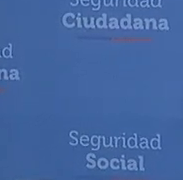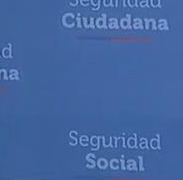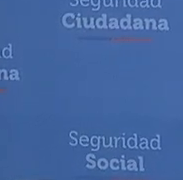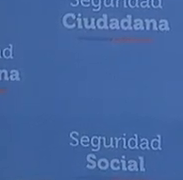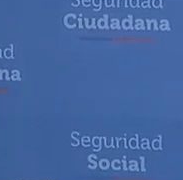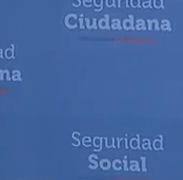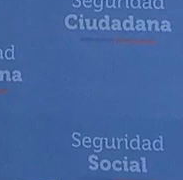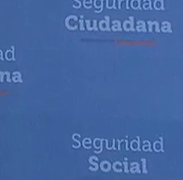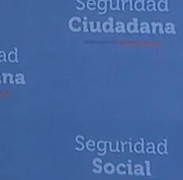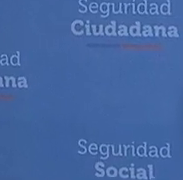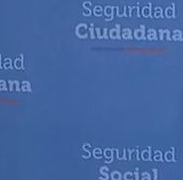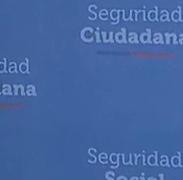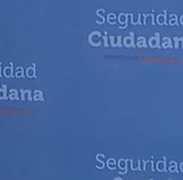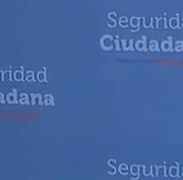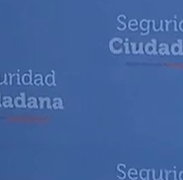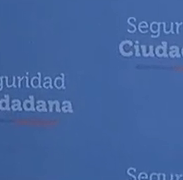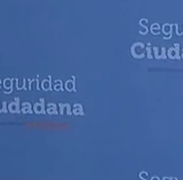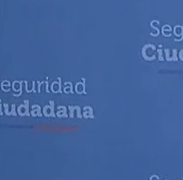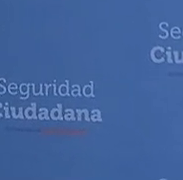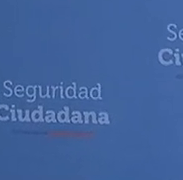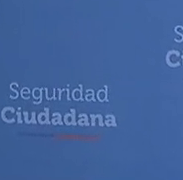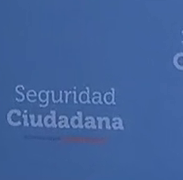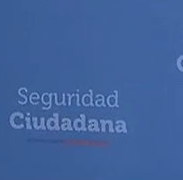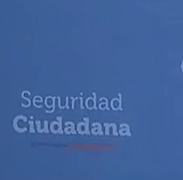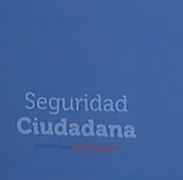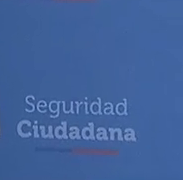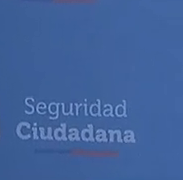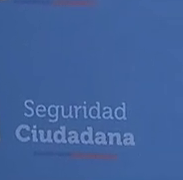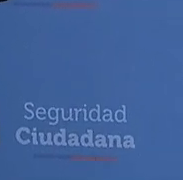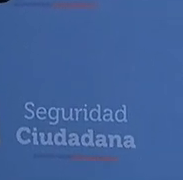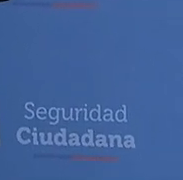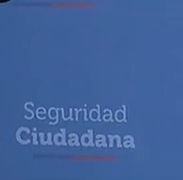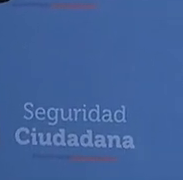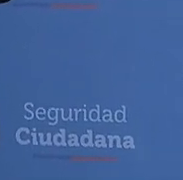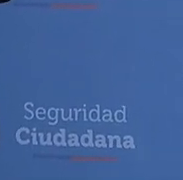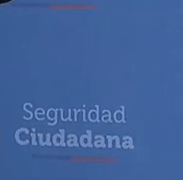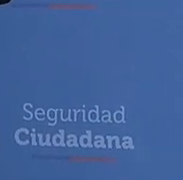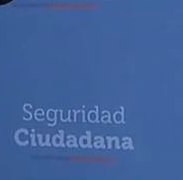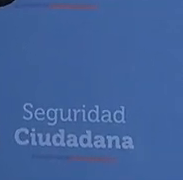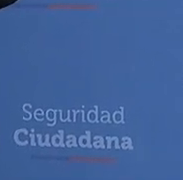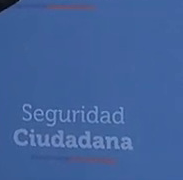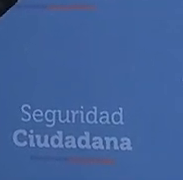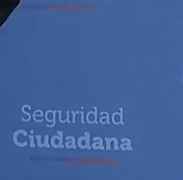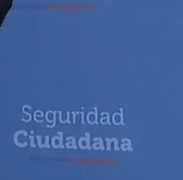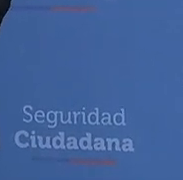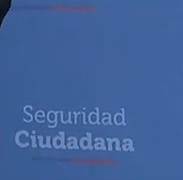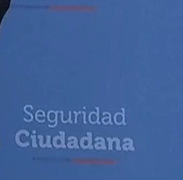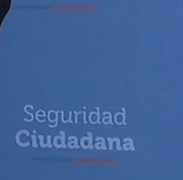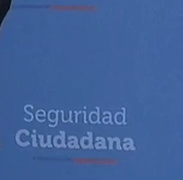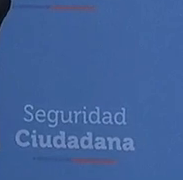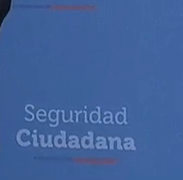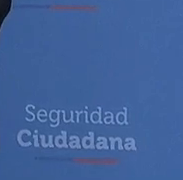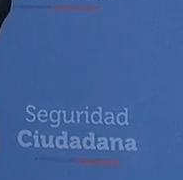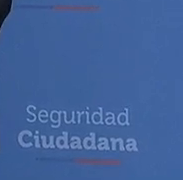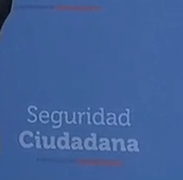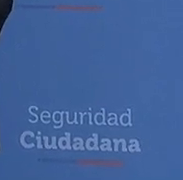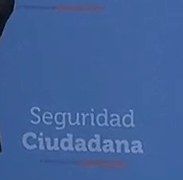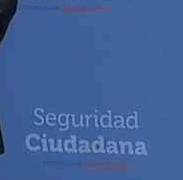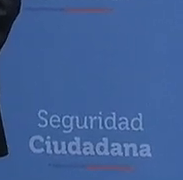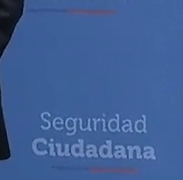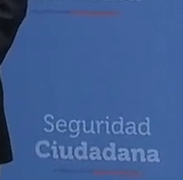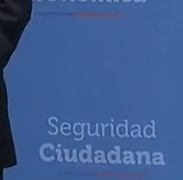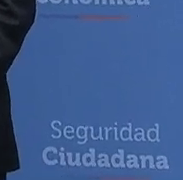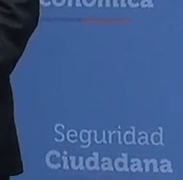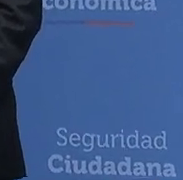también agradeciéndole a la ministra de las tres que impulsó entonces estas negociaciones Este trabajo estas conversaciones en el